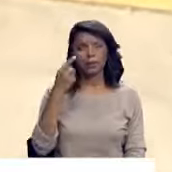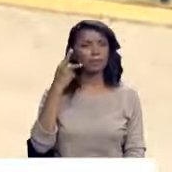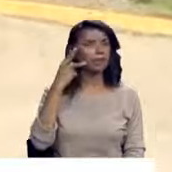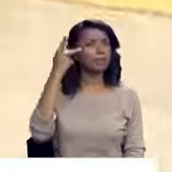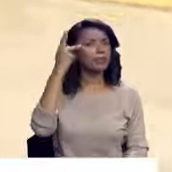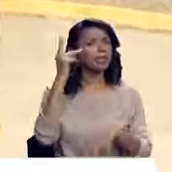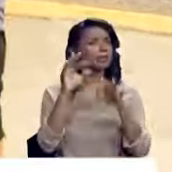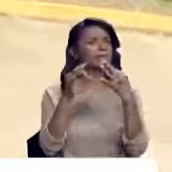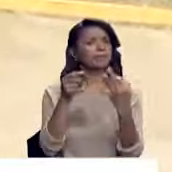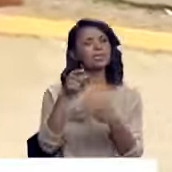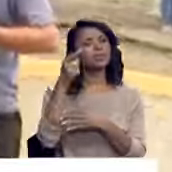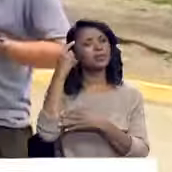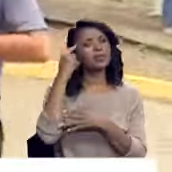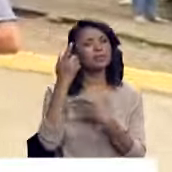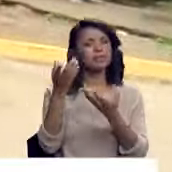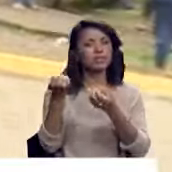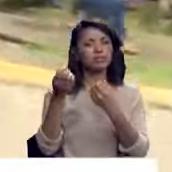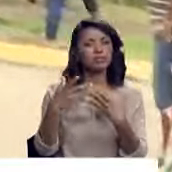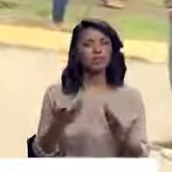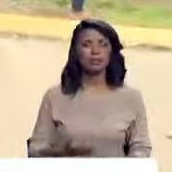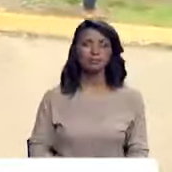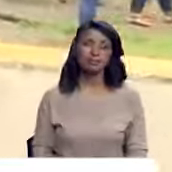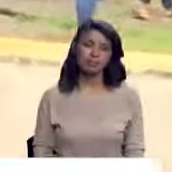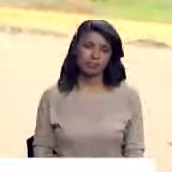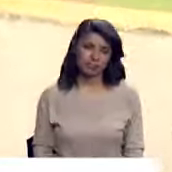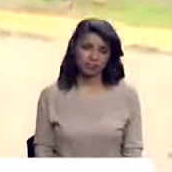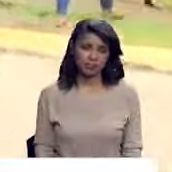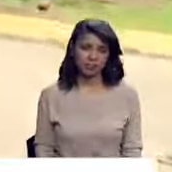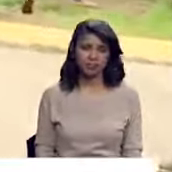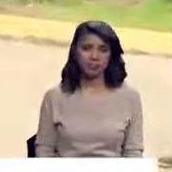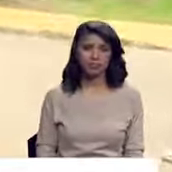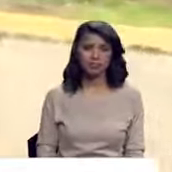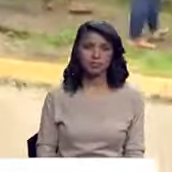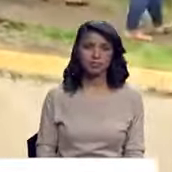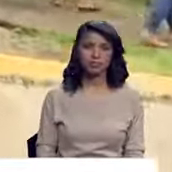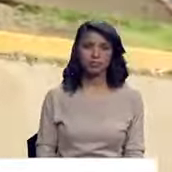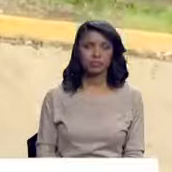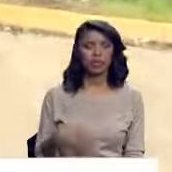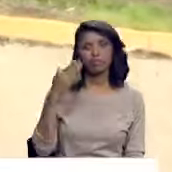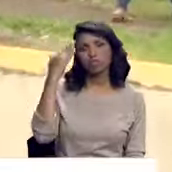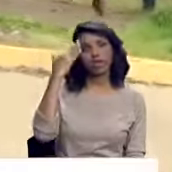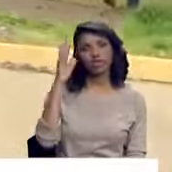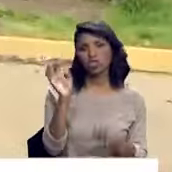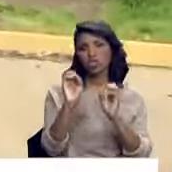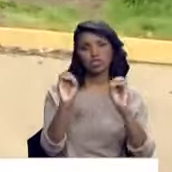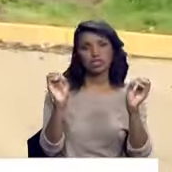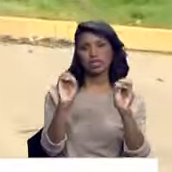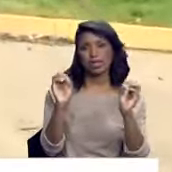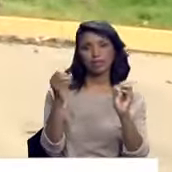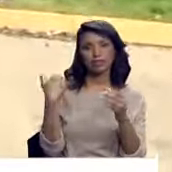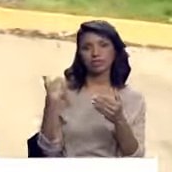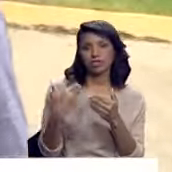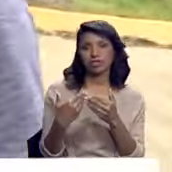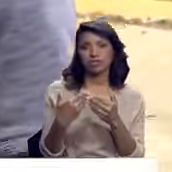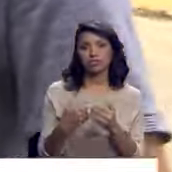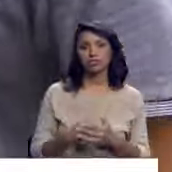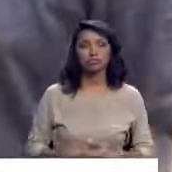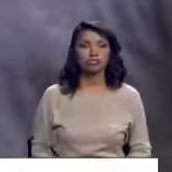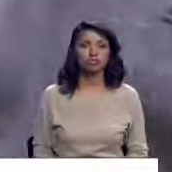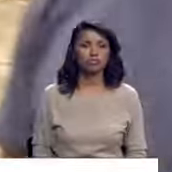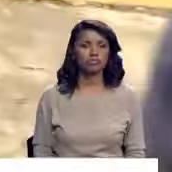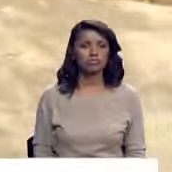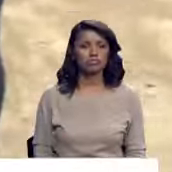familia para que nos diga si le han informado ¿qué está pasando? ¿Por qué los bomberos acá? No tengo información. Acabo de llegar, disculpe. No